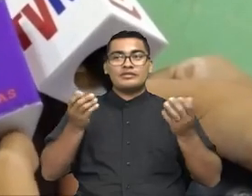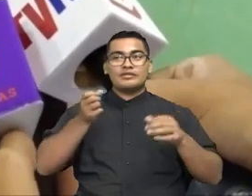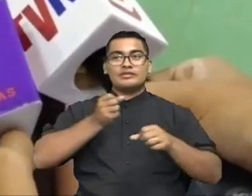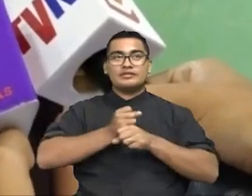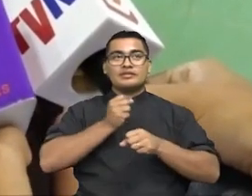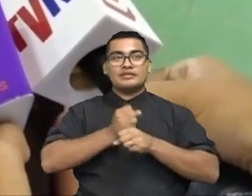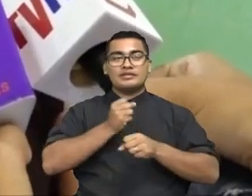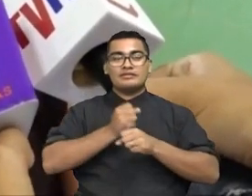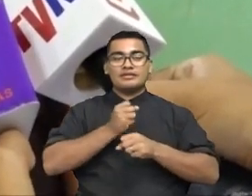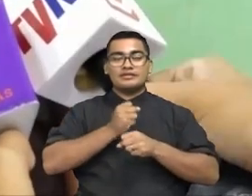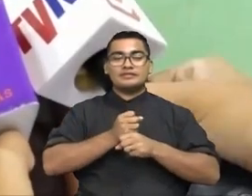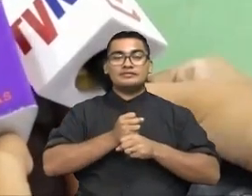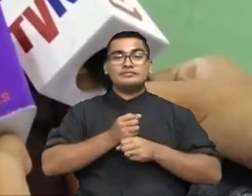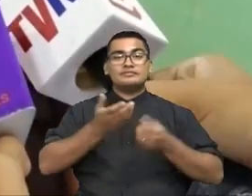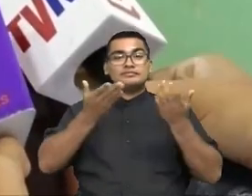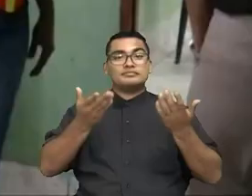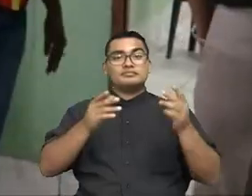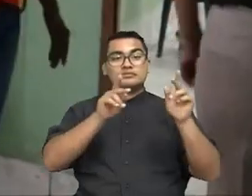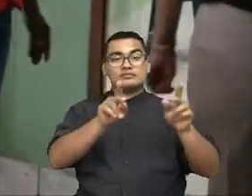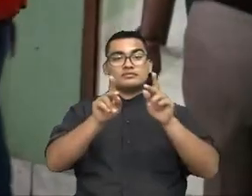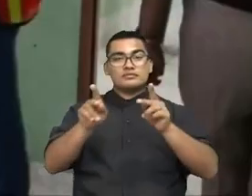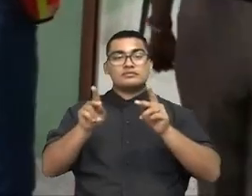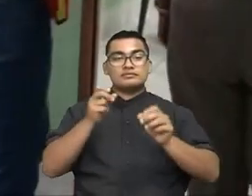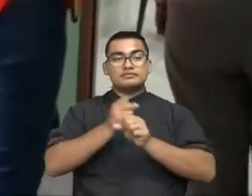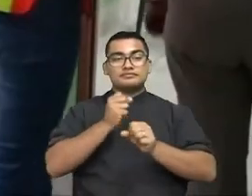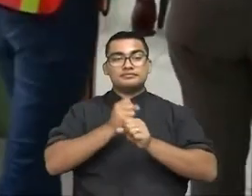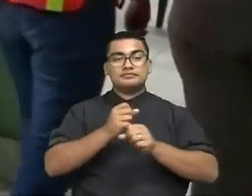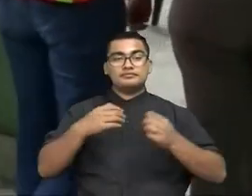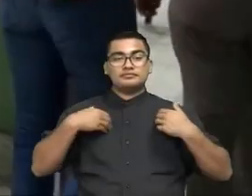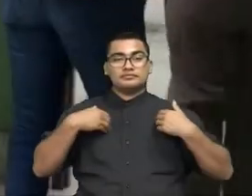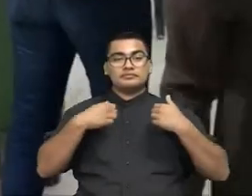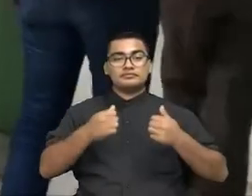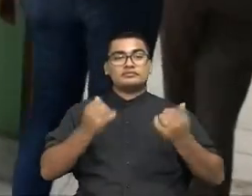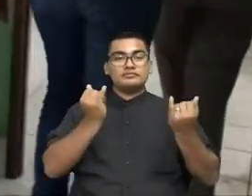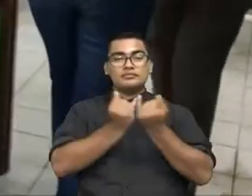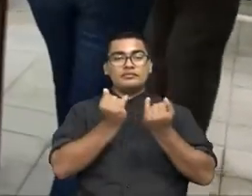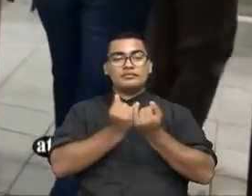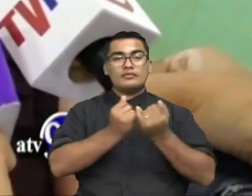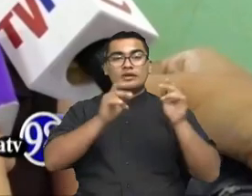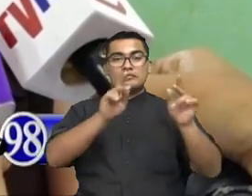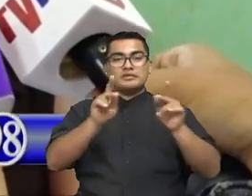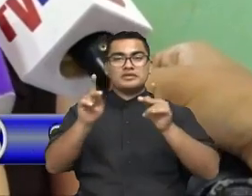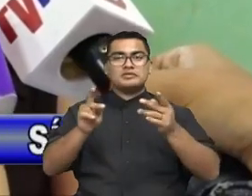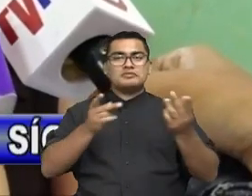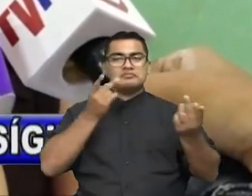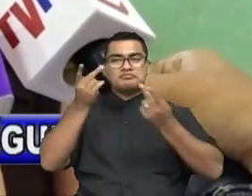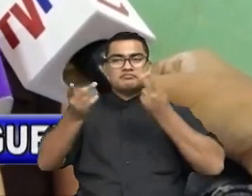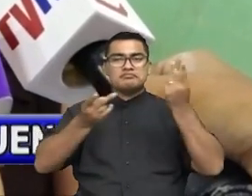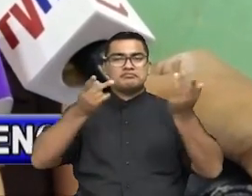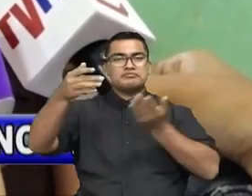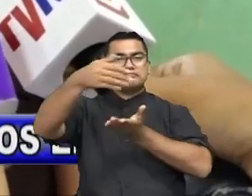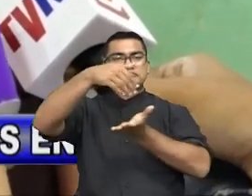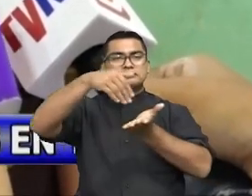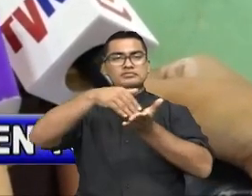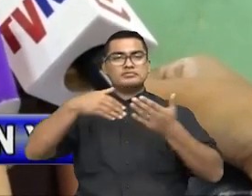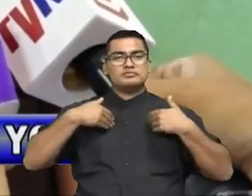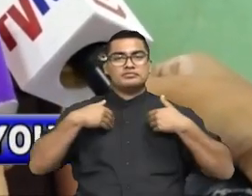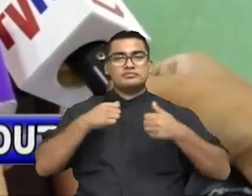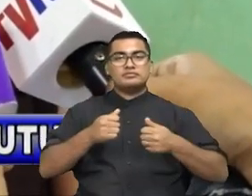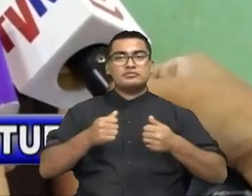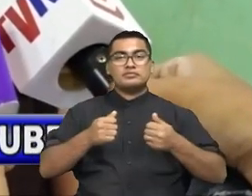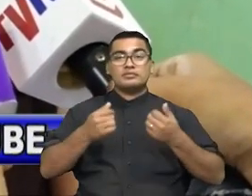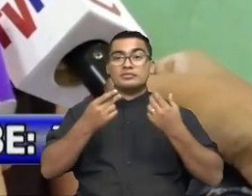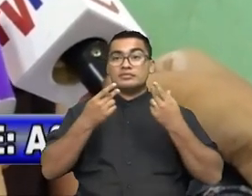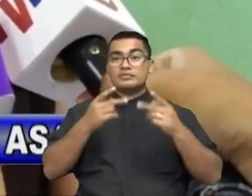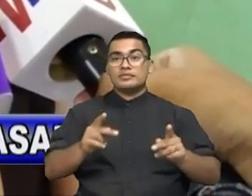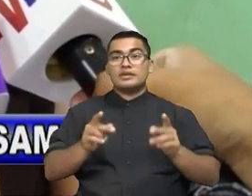trabajo para los trabajadores de la salud y también las condiciones para los pacientes que acuden a diario a nuestras unidades de salud. Y en este